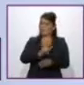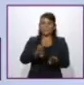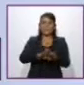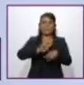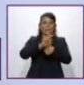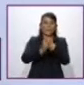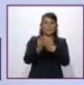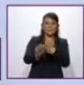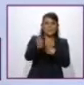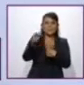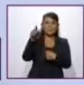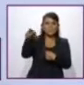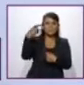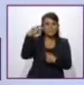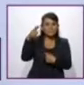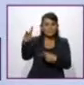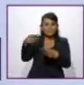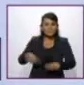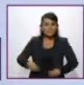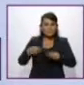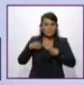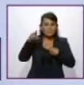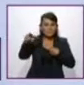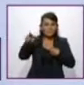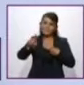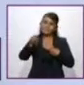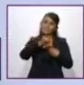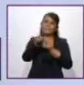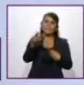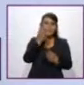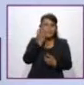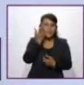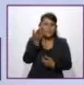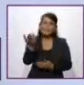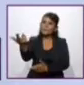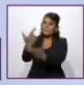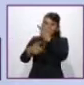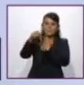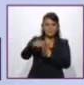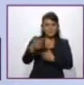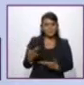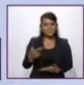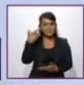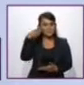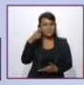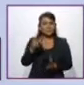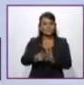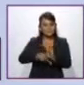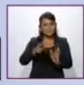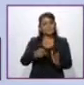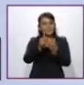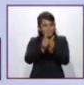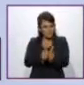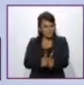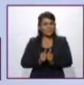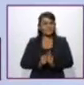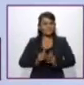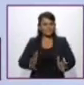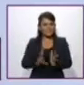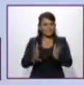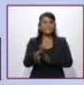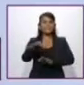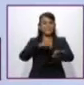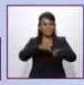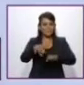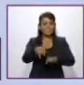fomentar que esos extranjeros que están allá, que son nuestros migrantes, regresen aquí, regresen a Querétaro. Vamos a fomentar trabajo